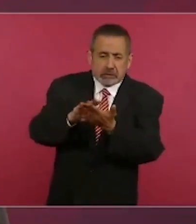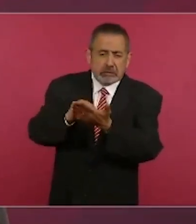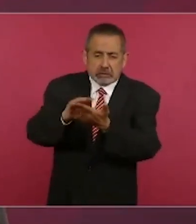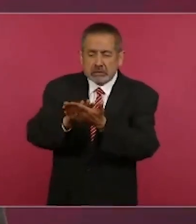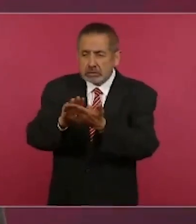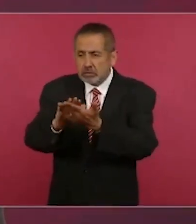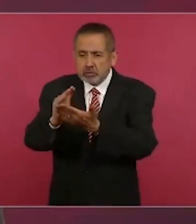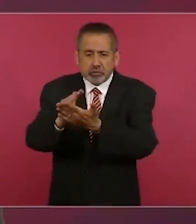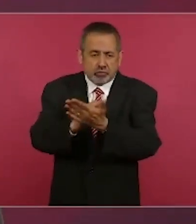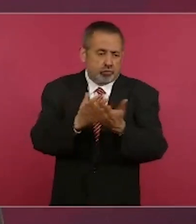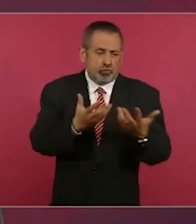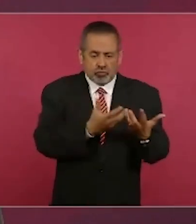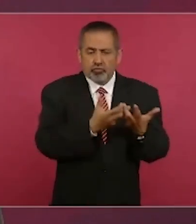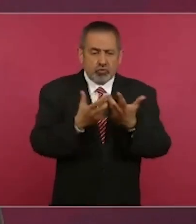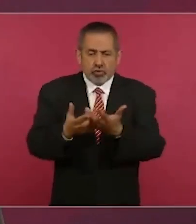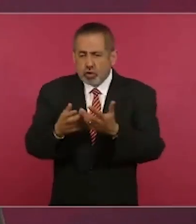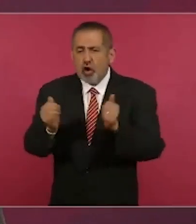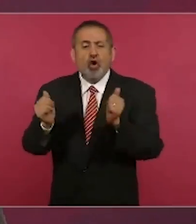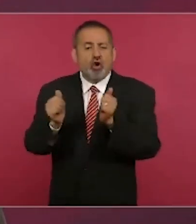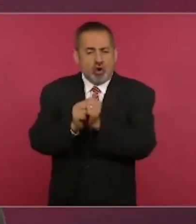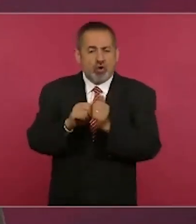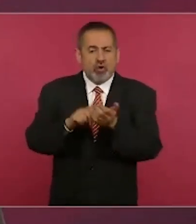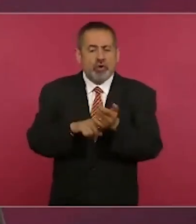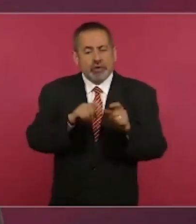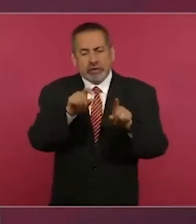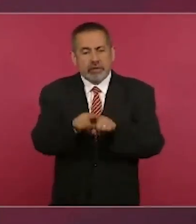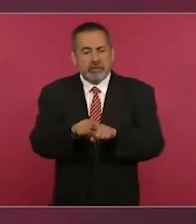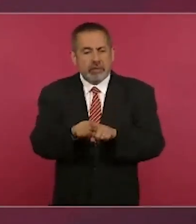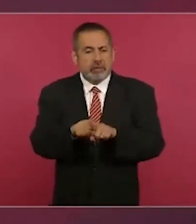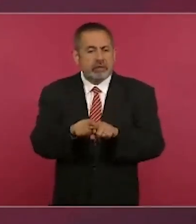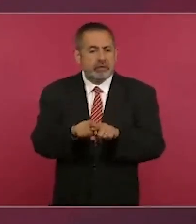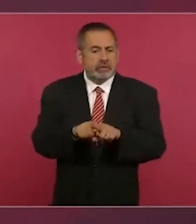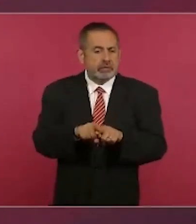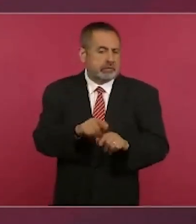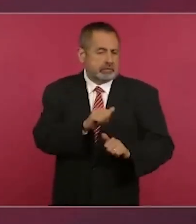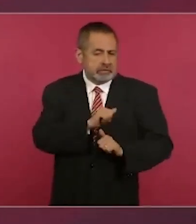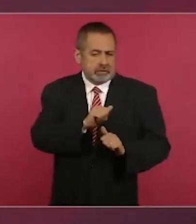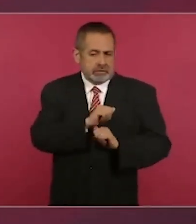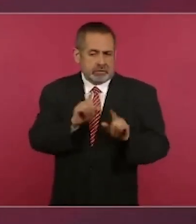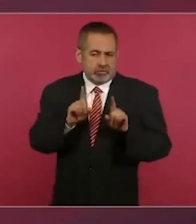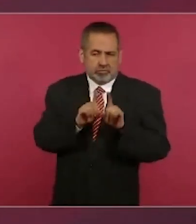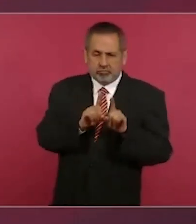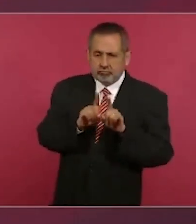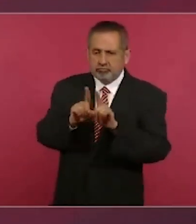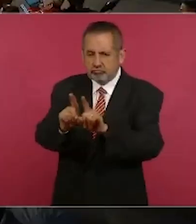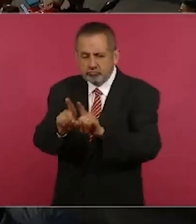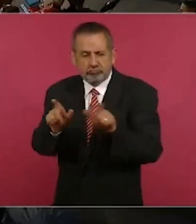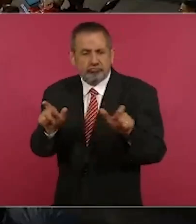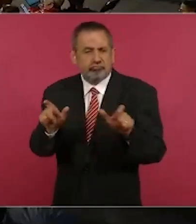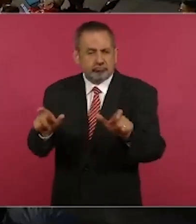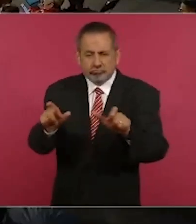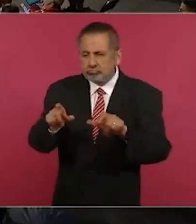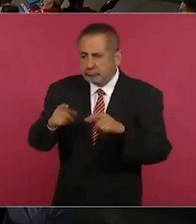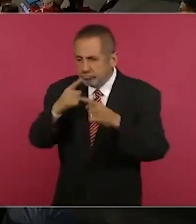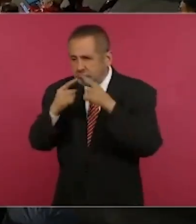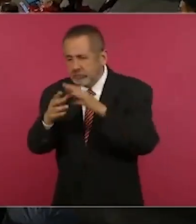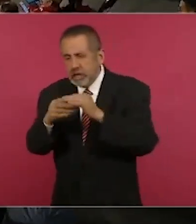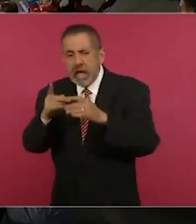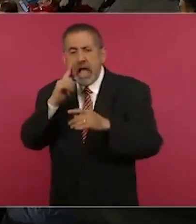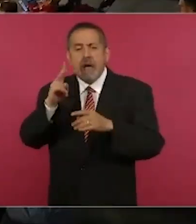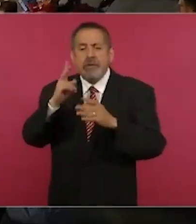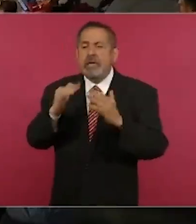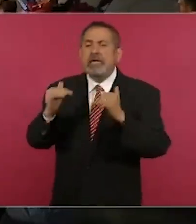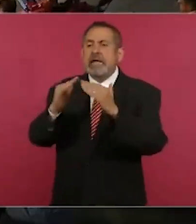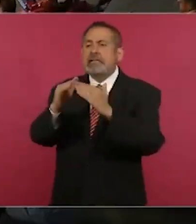acompañado este grupo con elementos de las Fuerzas Armadas para ver las viviendas